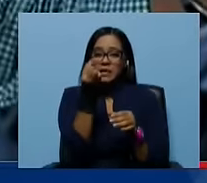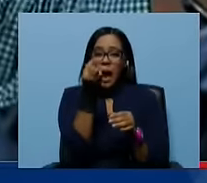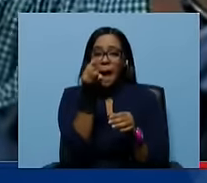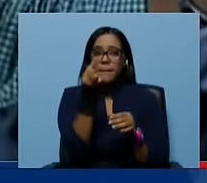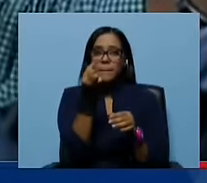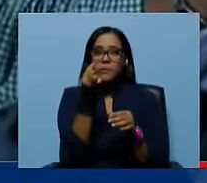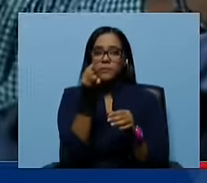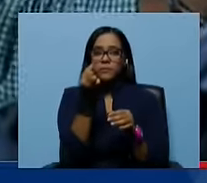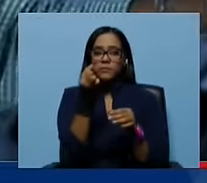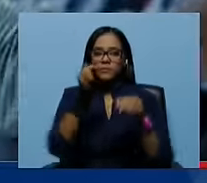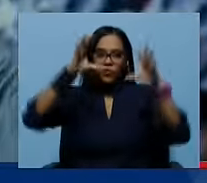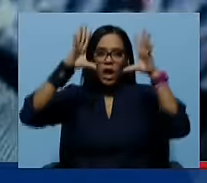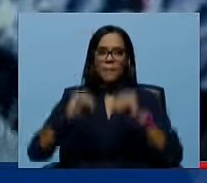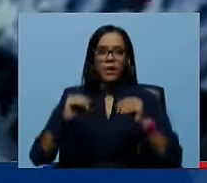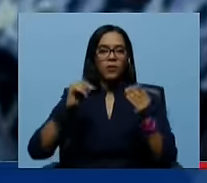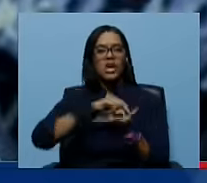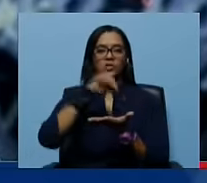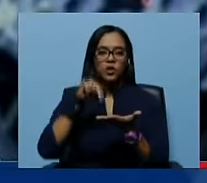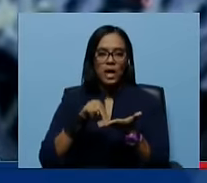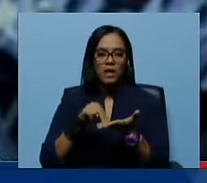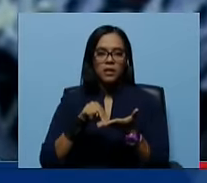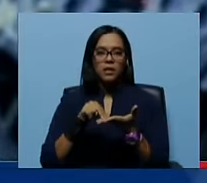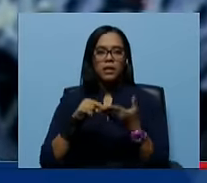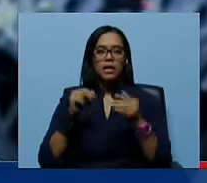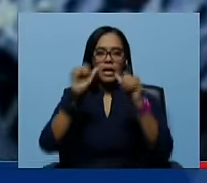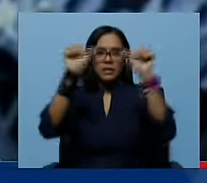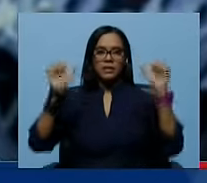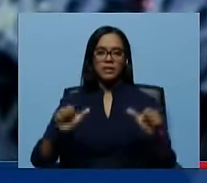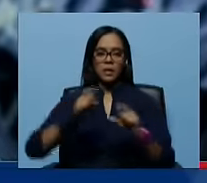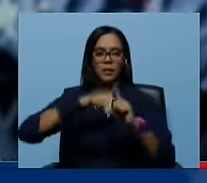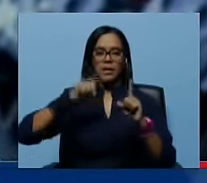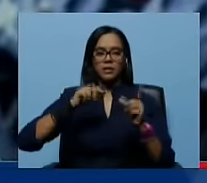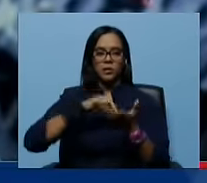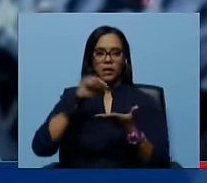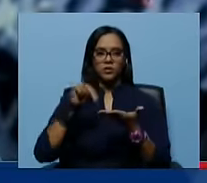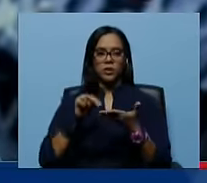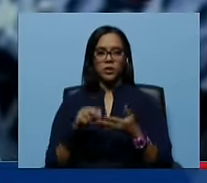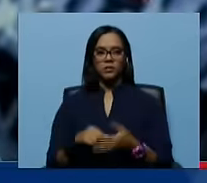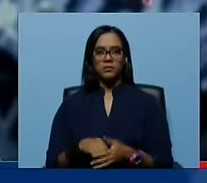punto de un apagón nacional el sistema eléctrico nacional.